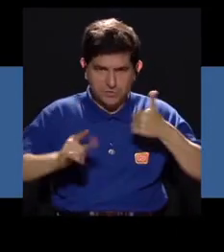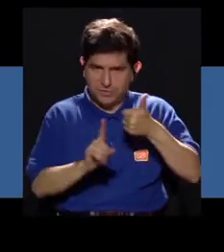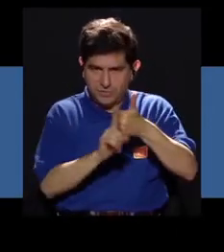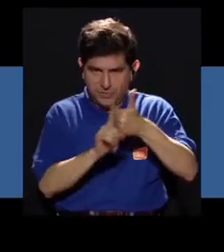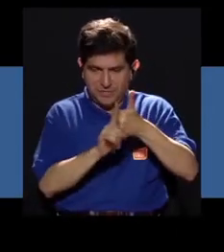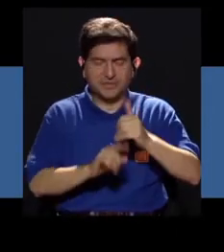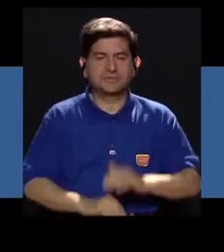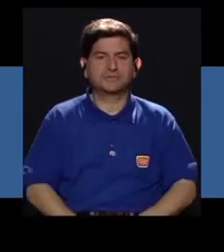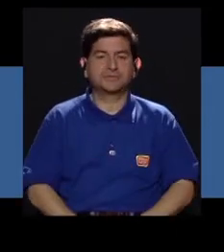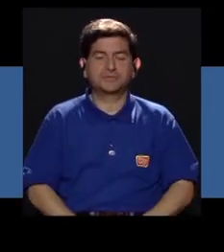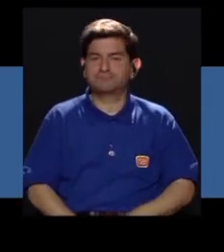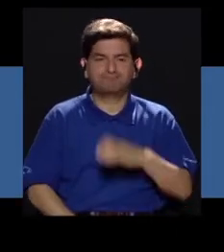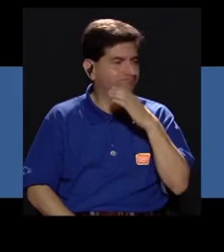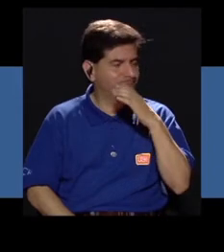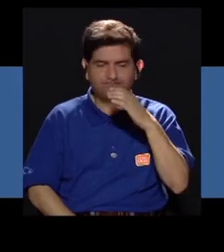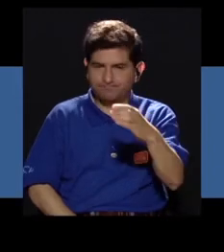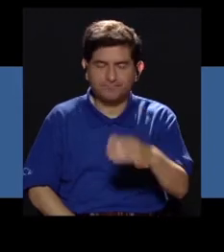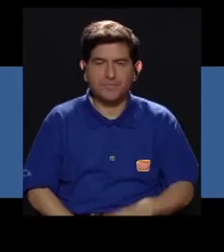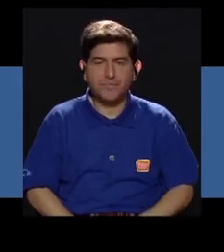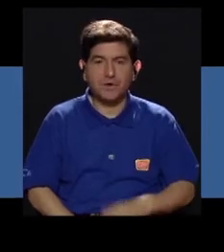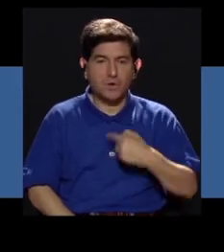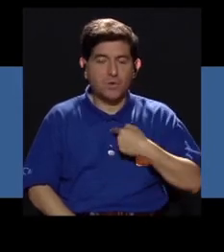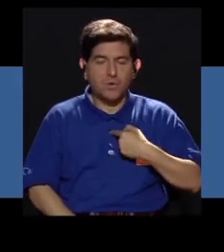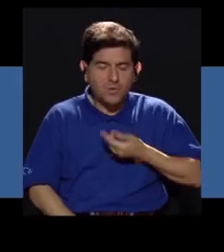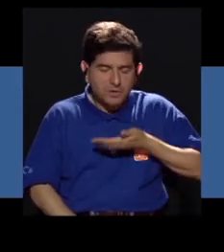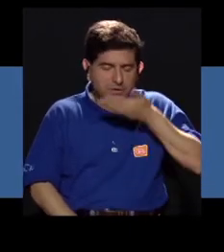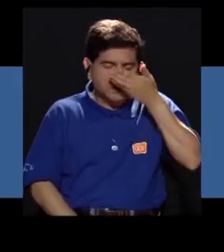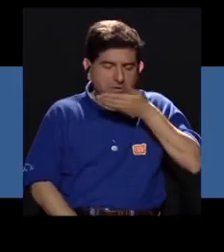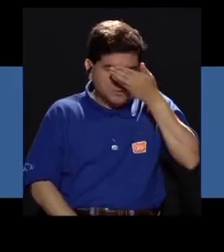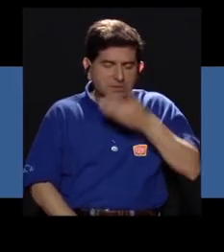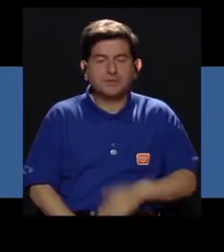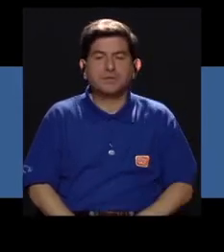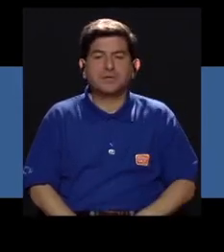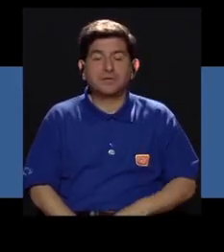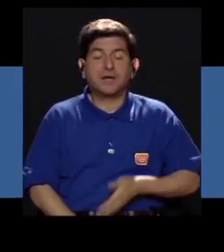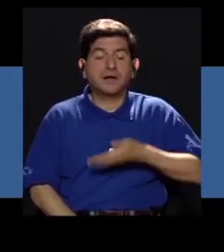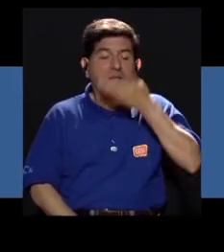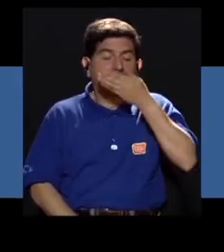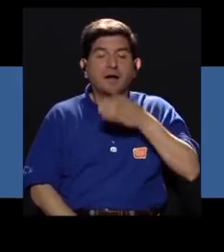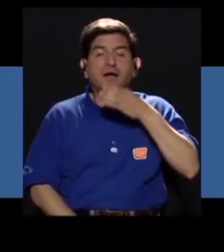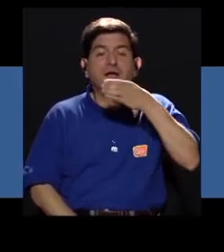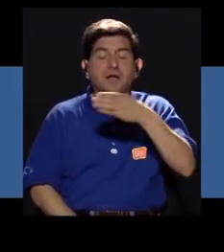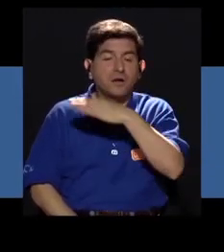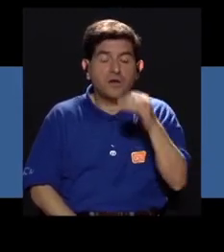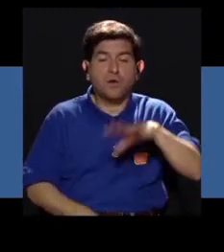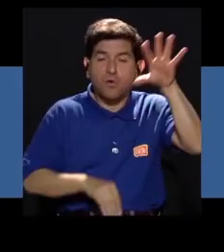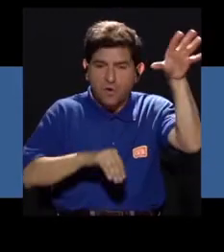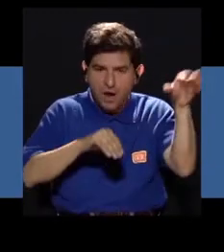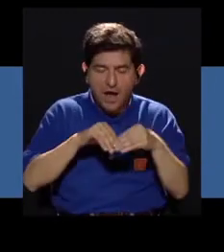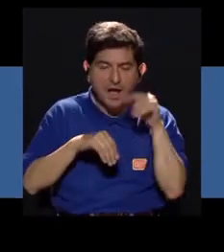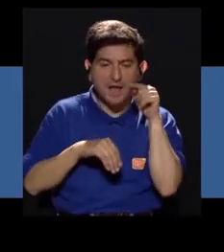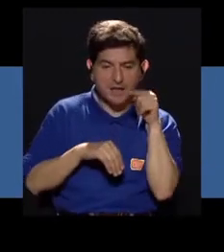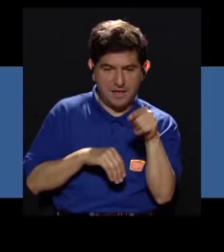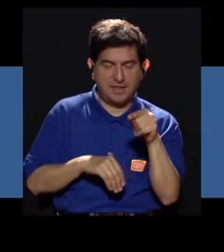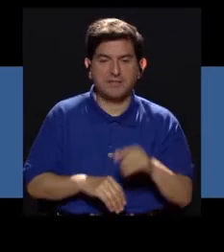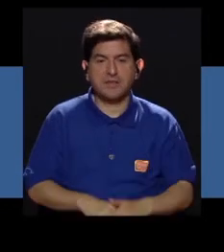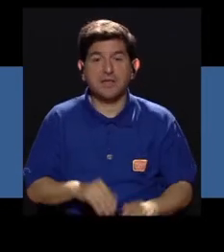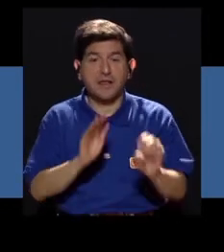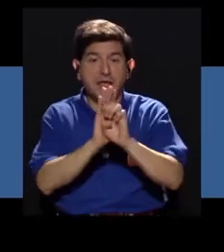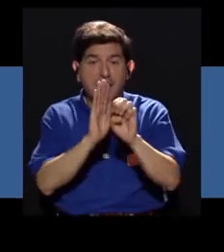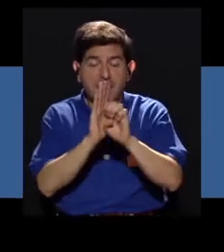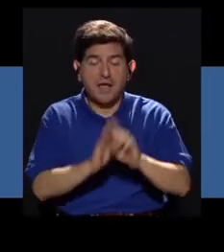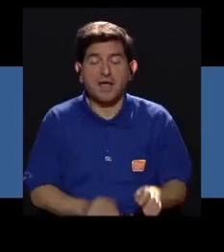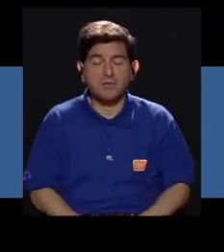los síntomas de asma. No se recomienda hacer inhalaciones de aire caliente o agregar a ese aire